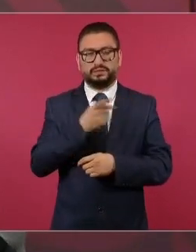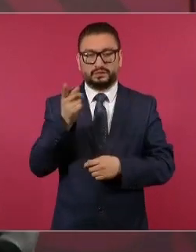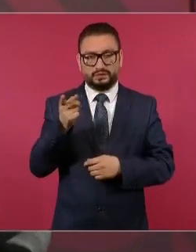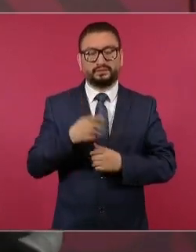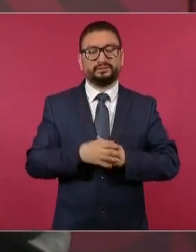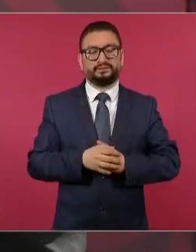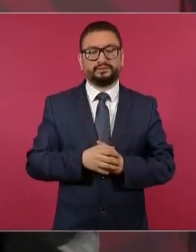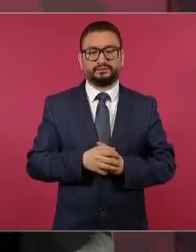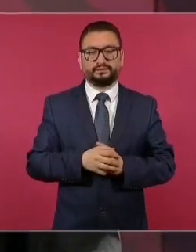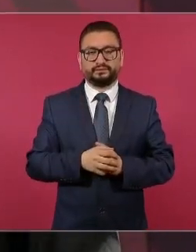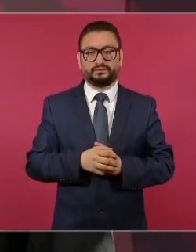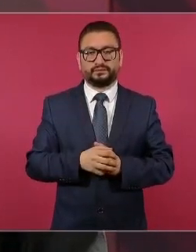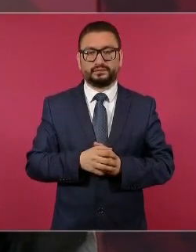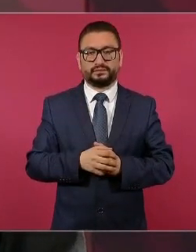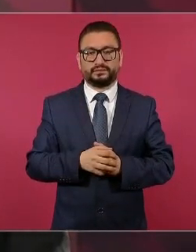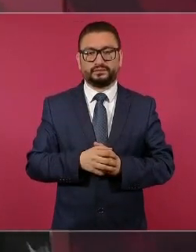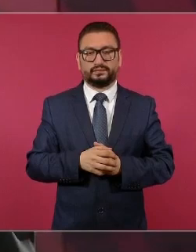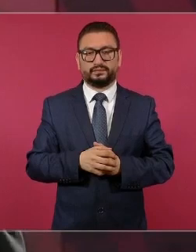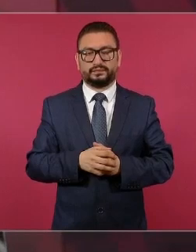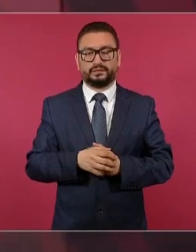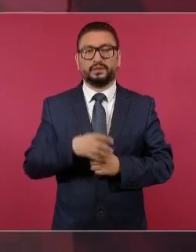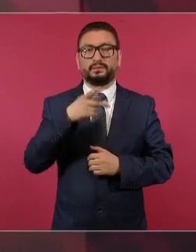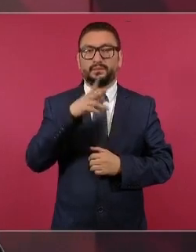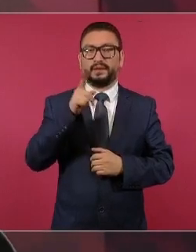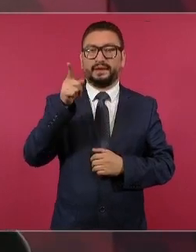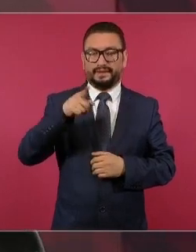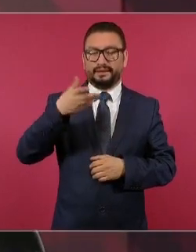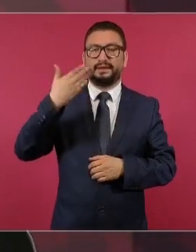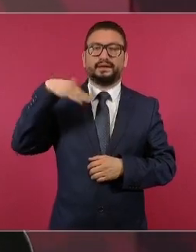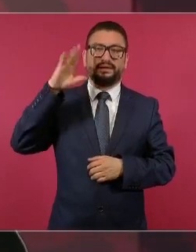Pero él era el gobernador